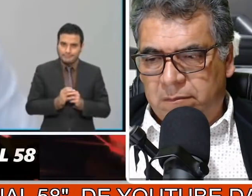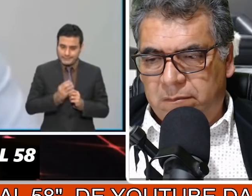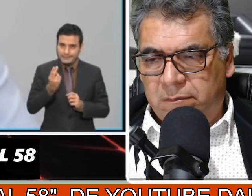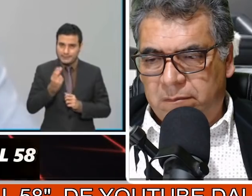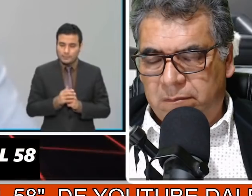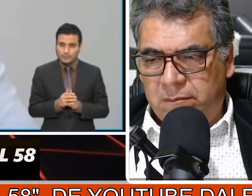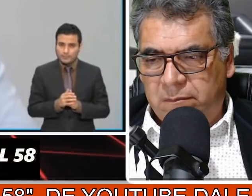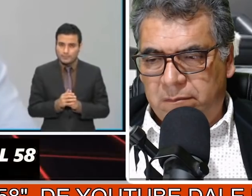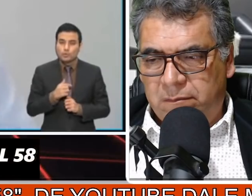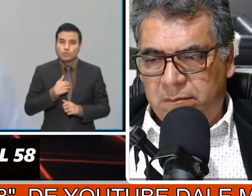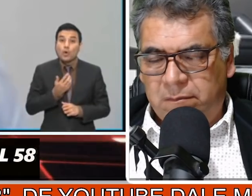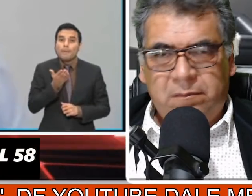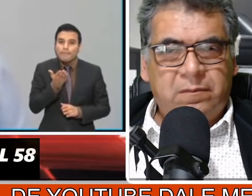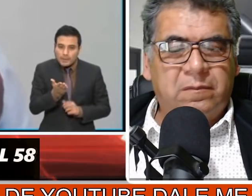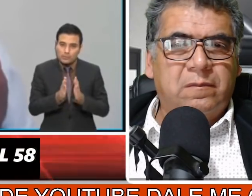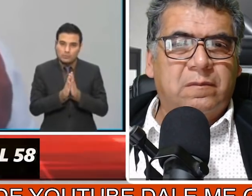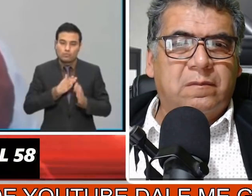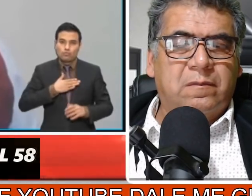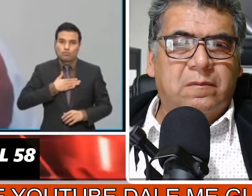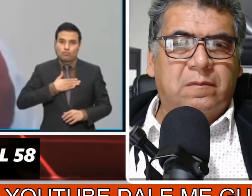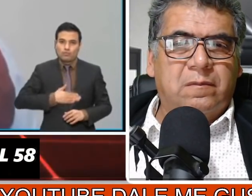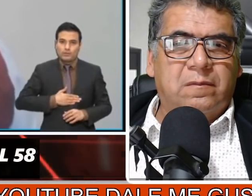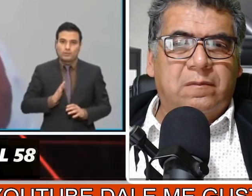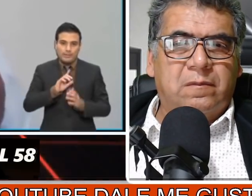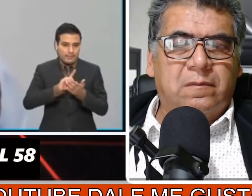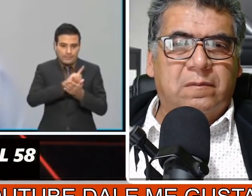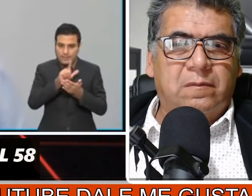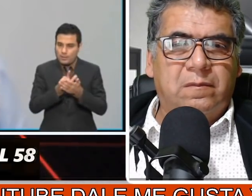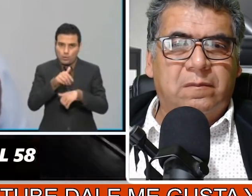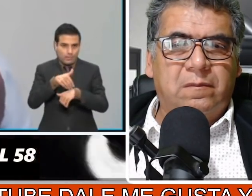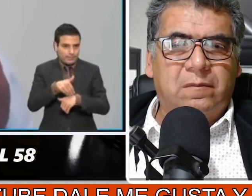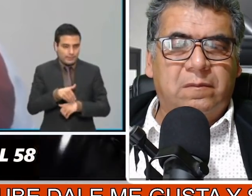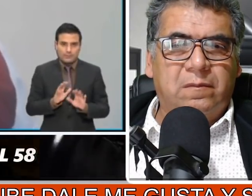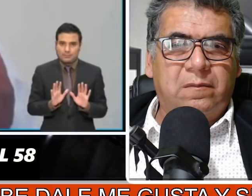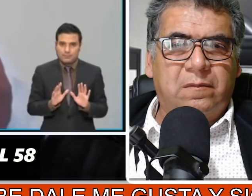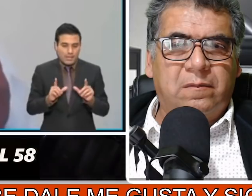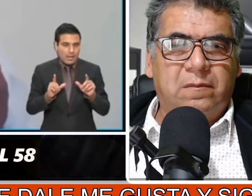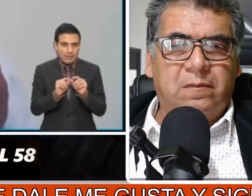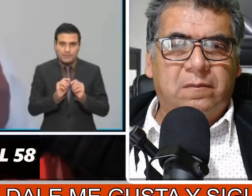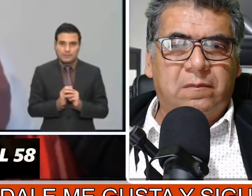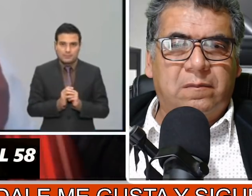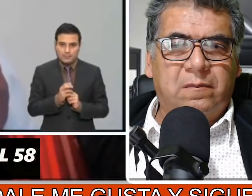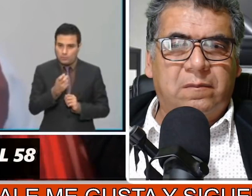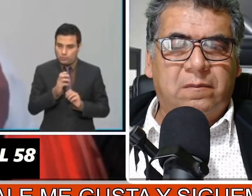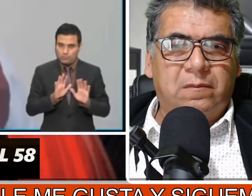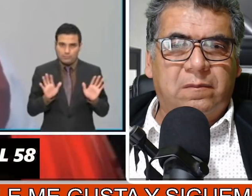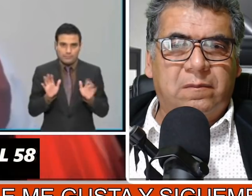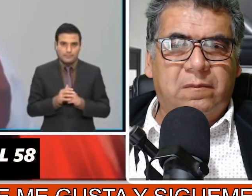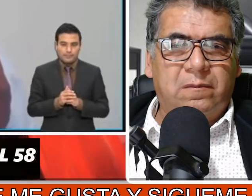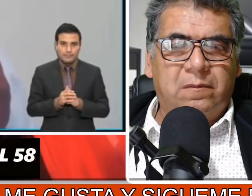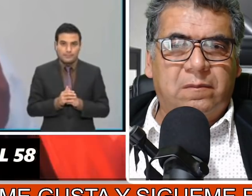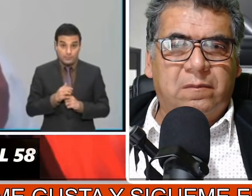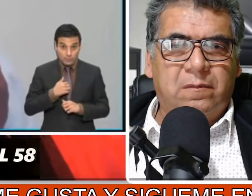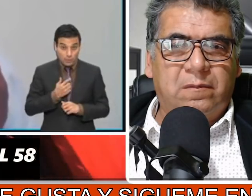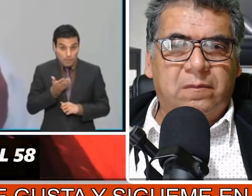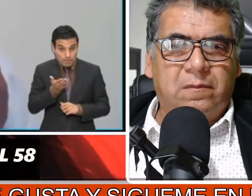Porque lo que nosotros pedimos es justicia. Justicia con base en la ley y con base en los hechos. Nada más ni nada menos. No